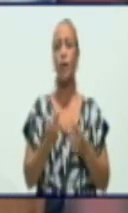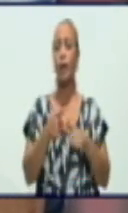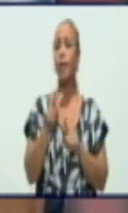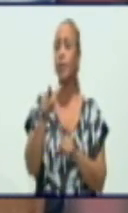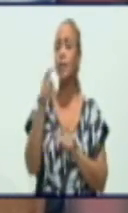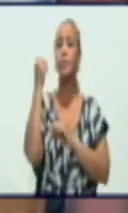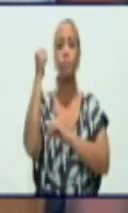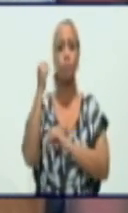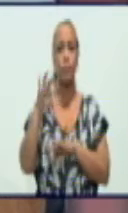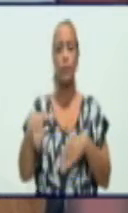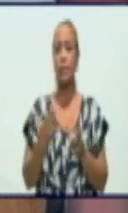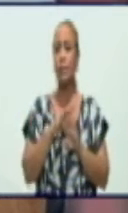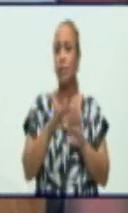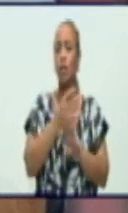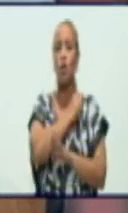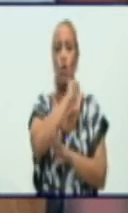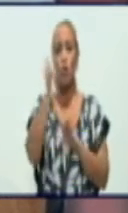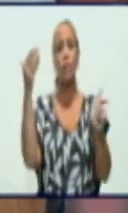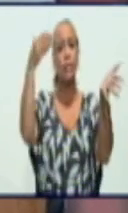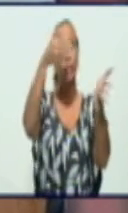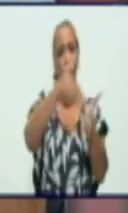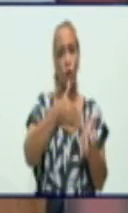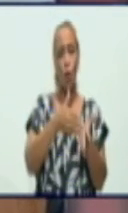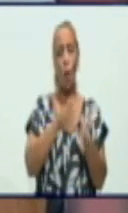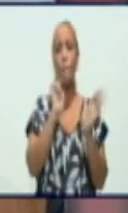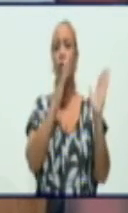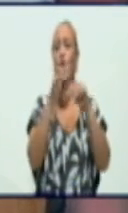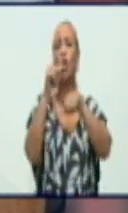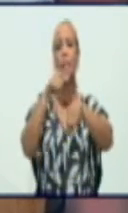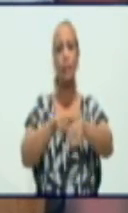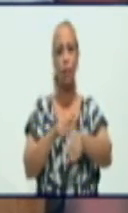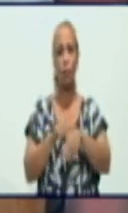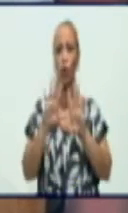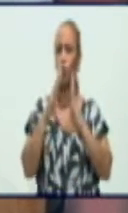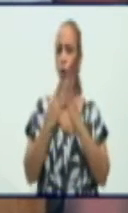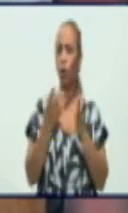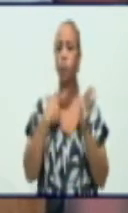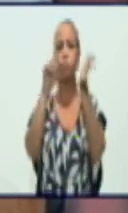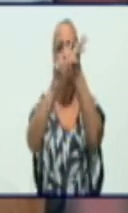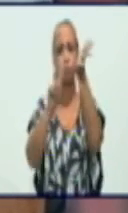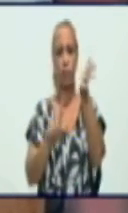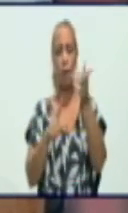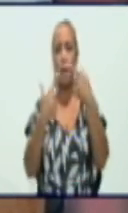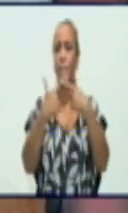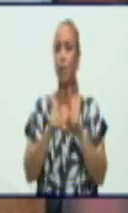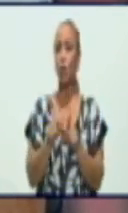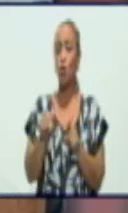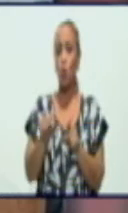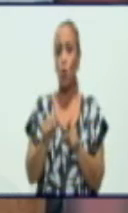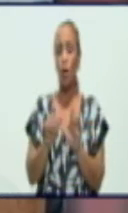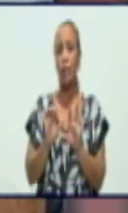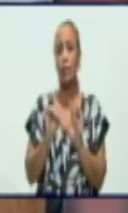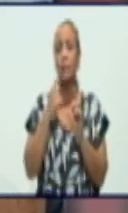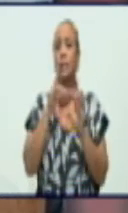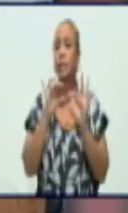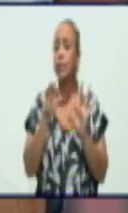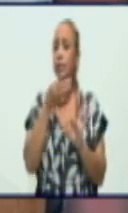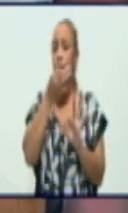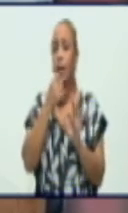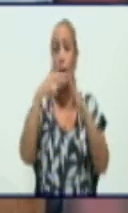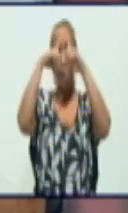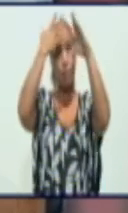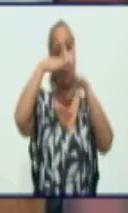esfuerzo se logró llegar a este periodo de tiempo con toda nuestra carga servida, pero no indica para nada que el país ha